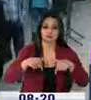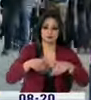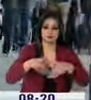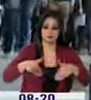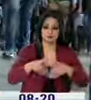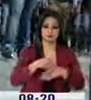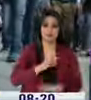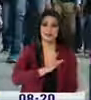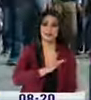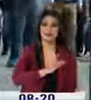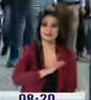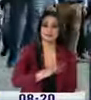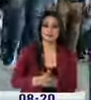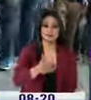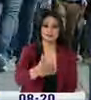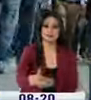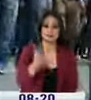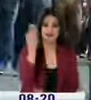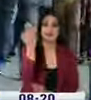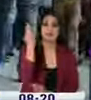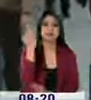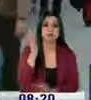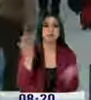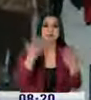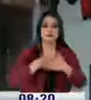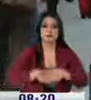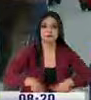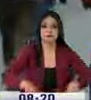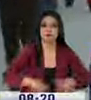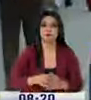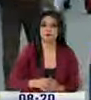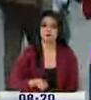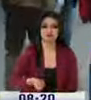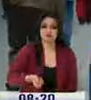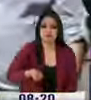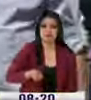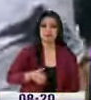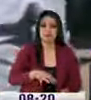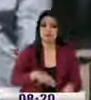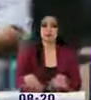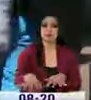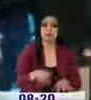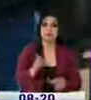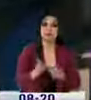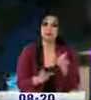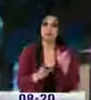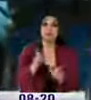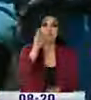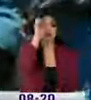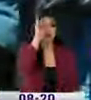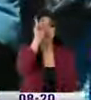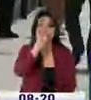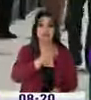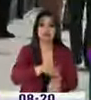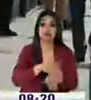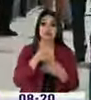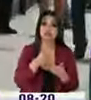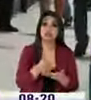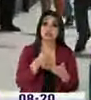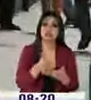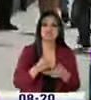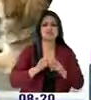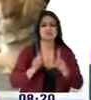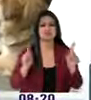entre las calles Chile y Eugenio Espejo está terminado. Durante los pocos días de operatividad, las opiniones ciudadanas sobre las ventajas